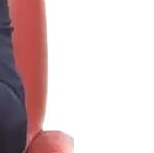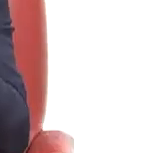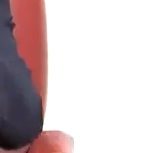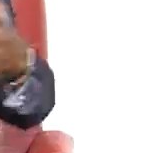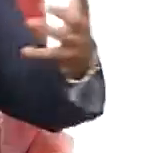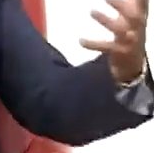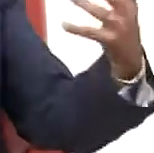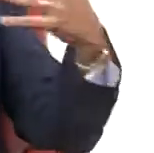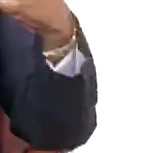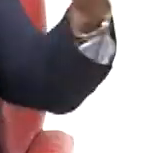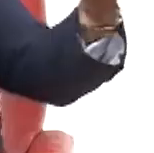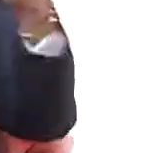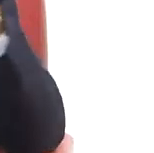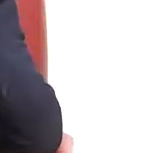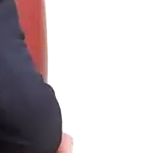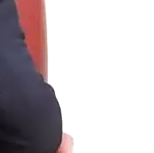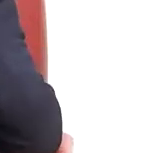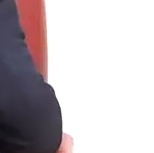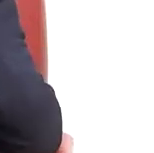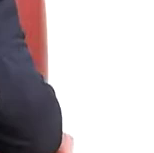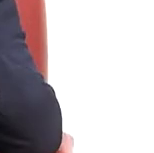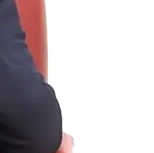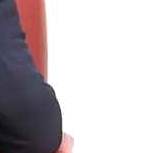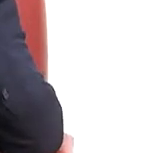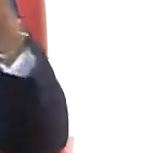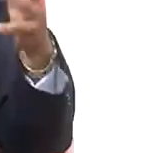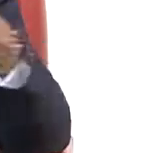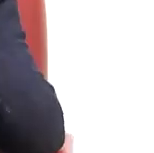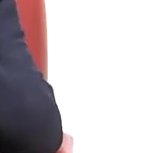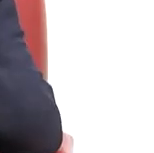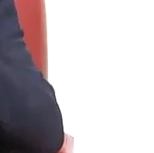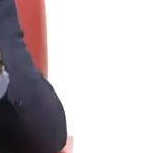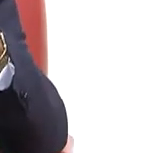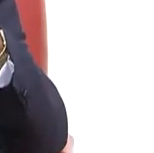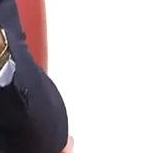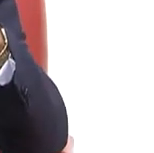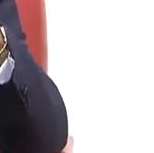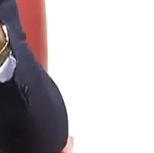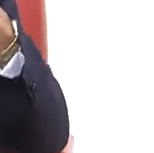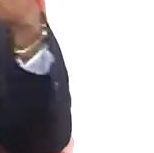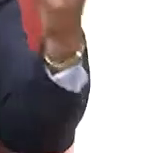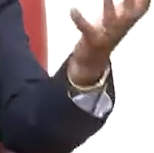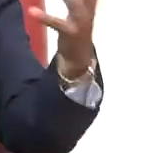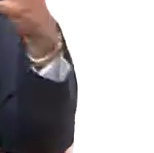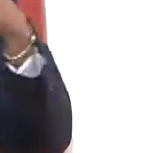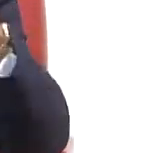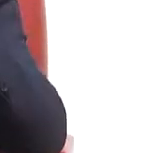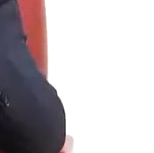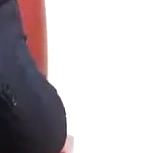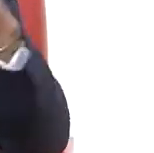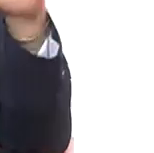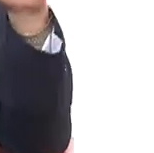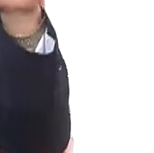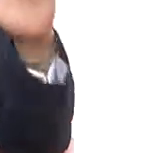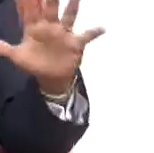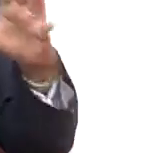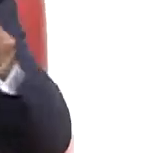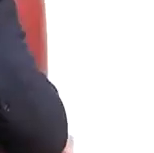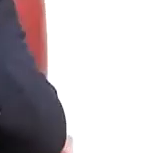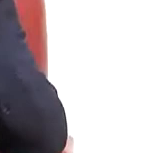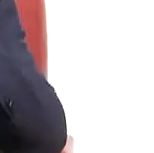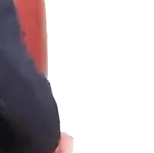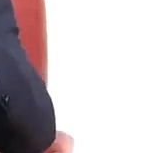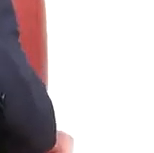con psicólogos clínicos que están haciendo actividades, por ejemplo, en universidades. Por ejemplo, en departamentos psicopedagógicos, como profesores, etcétera.